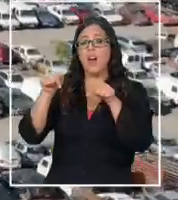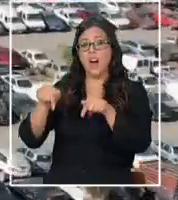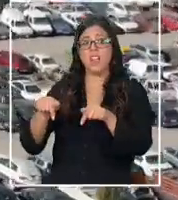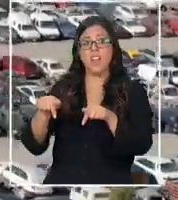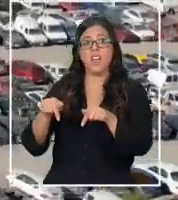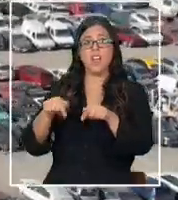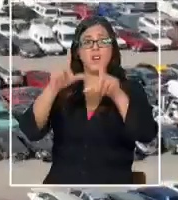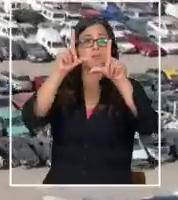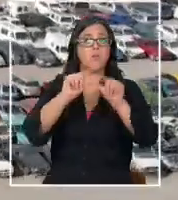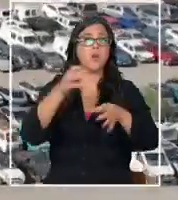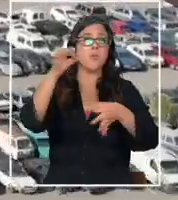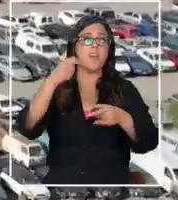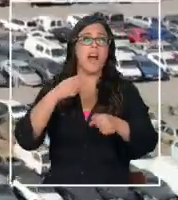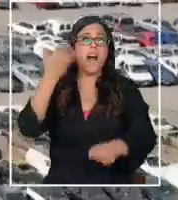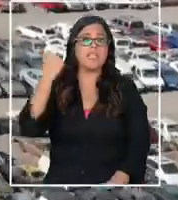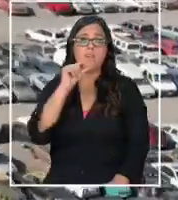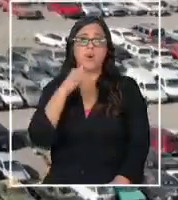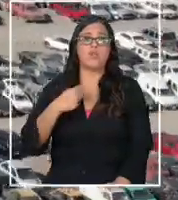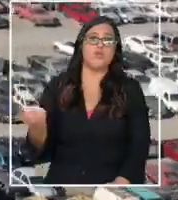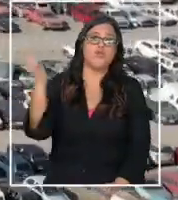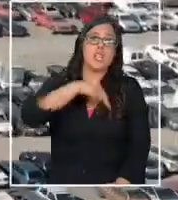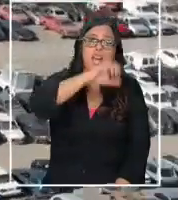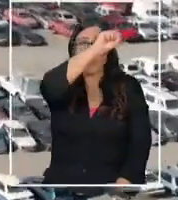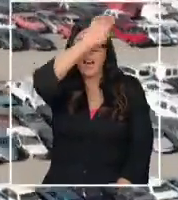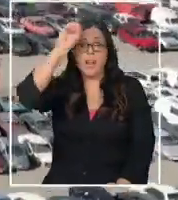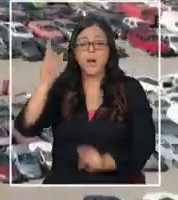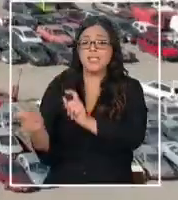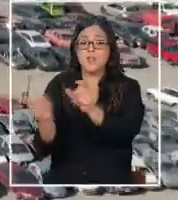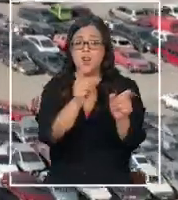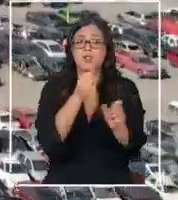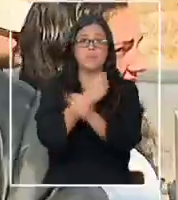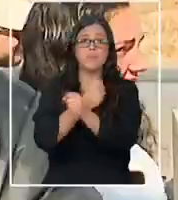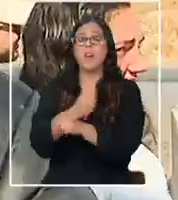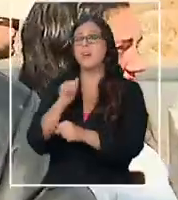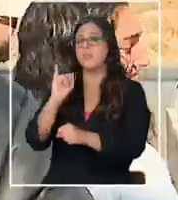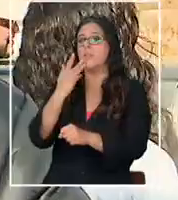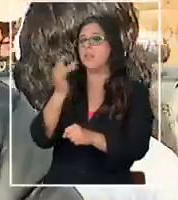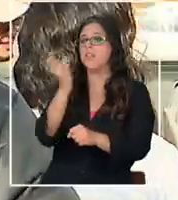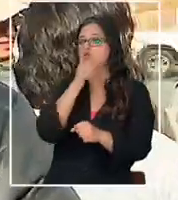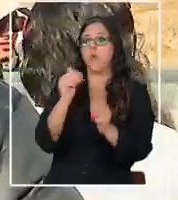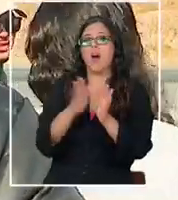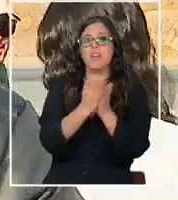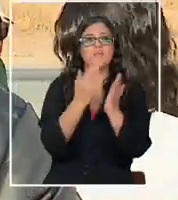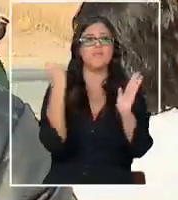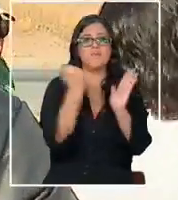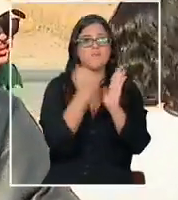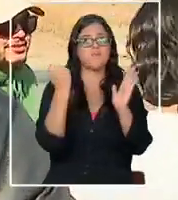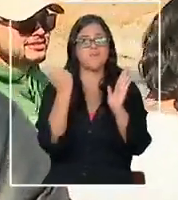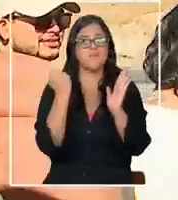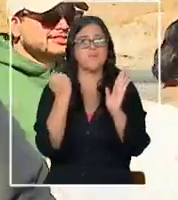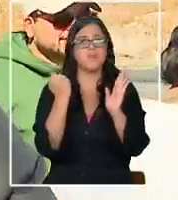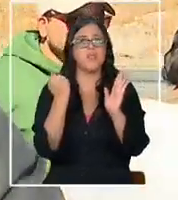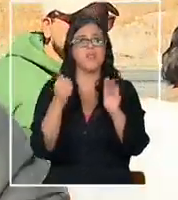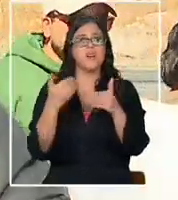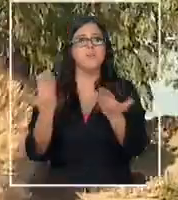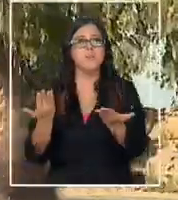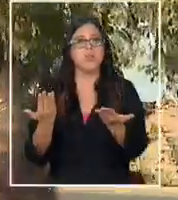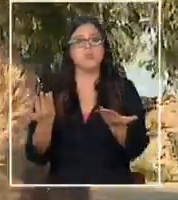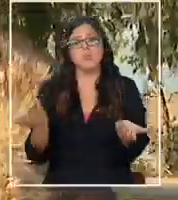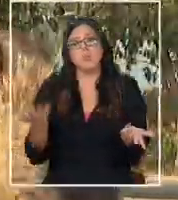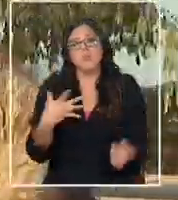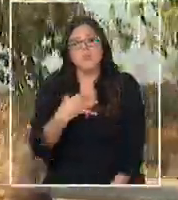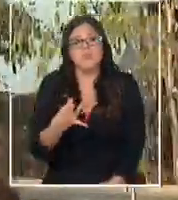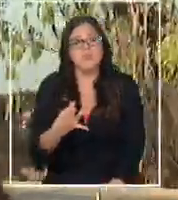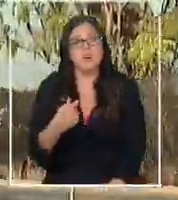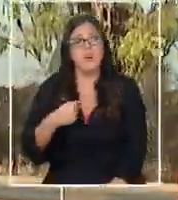poco que llegué de Colombia. ¿Ya? Entonces, ¿te fiscalizó Carabinero? Sí, no traía el pasaporte en mano. ¿Sí? Por eso me cogieron. No,